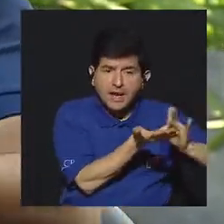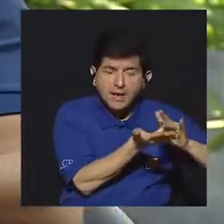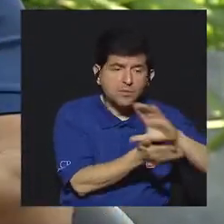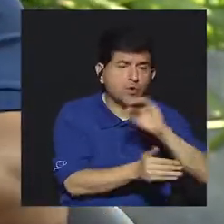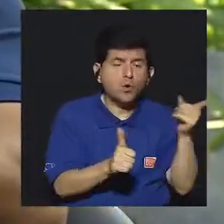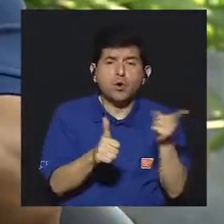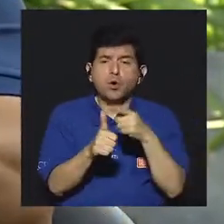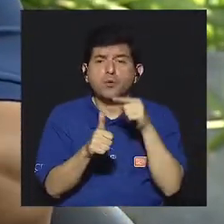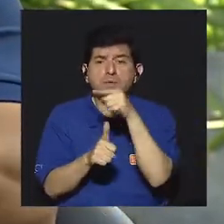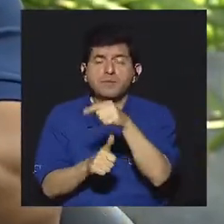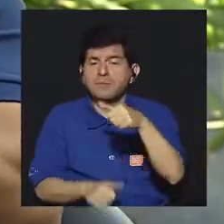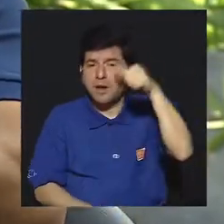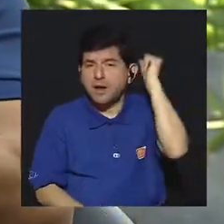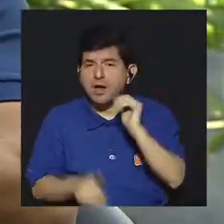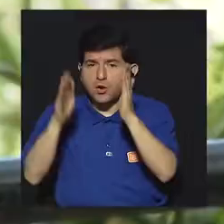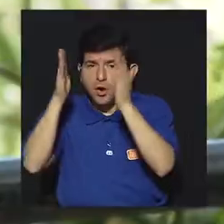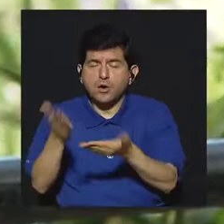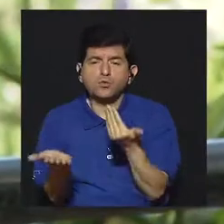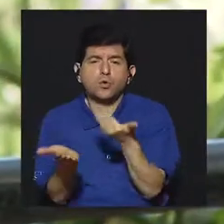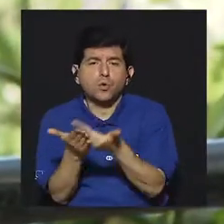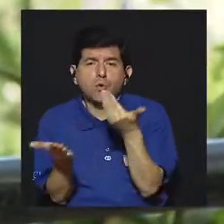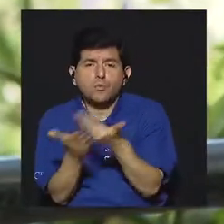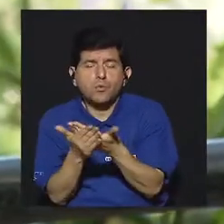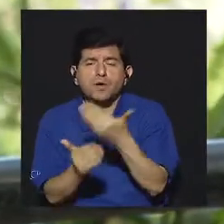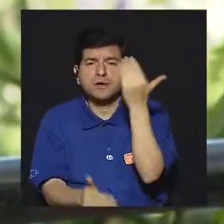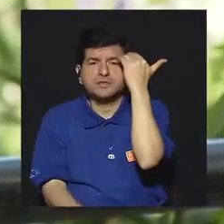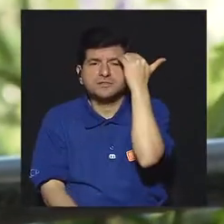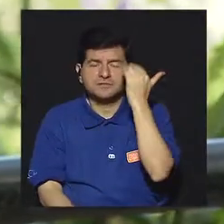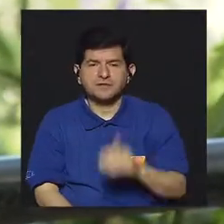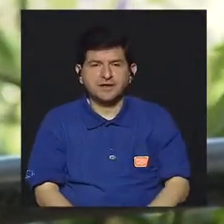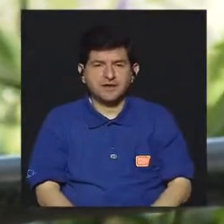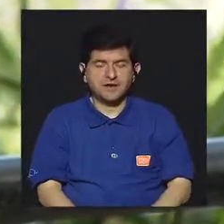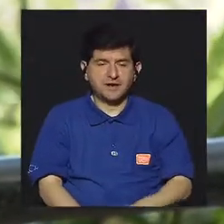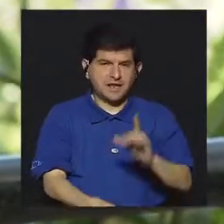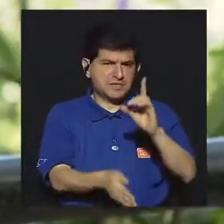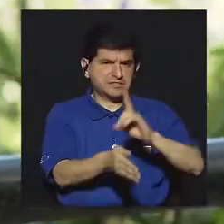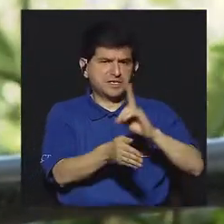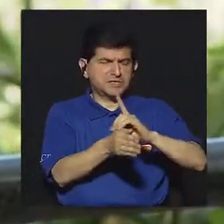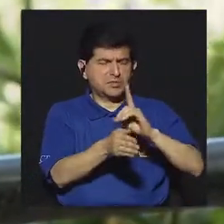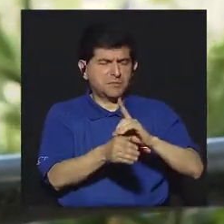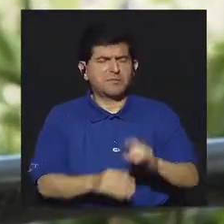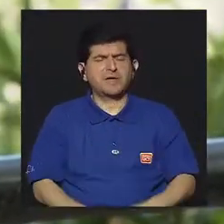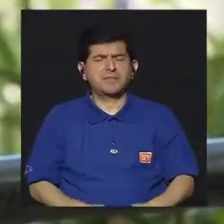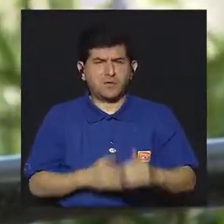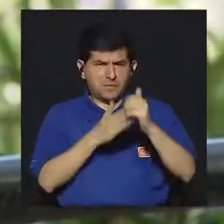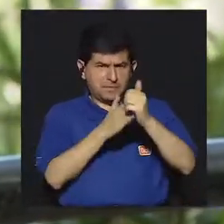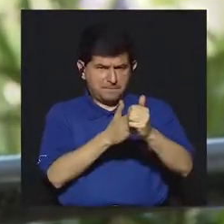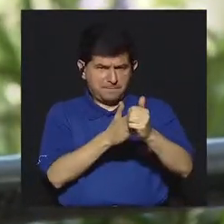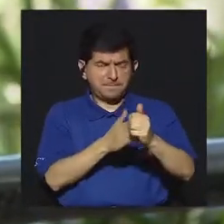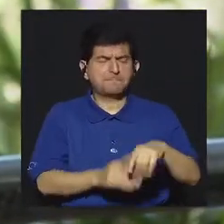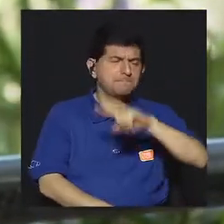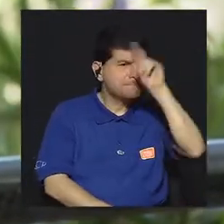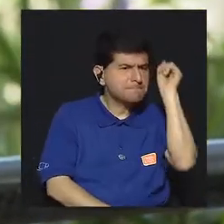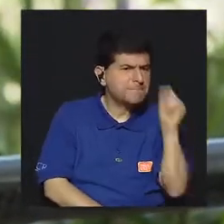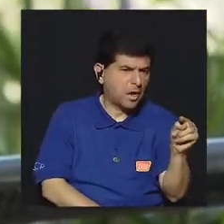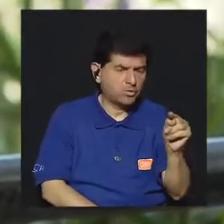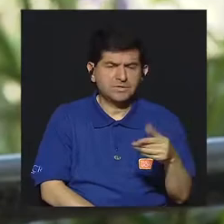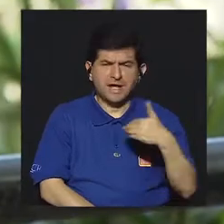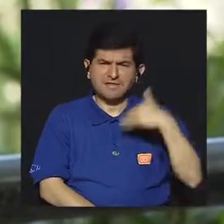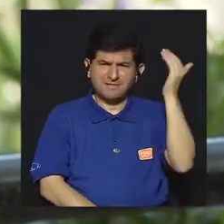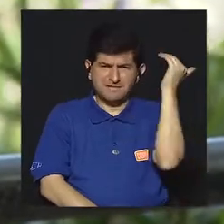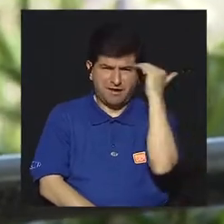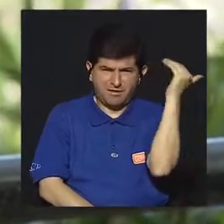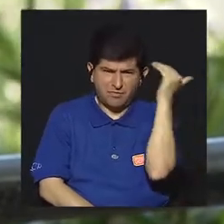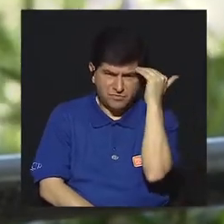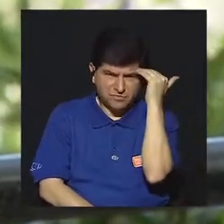o primero ir donde el audiólogo que le haga la prueba para determinar. Si hay médico de cabecera, importantísimo por lo menos preguntarle, ¿verdad?, si